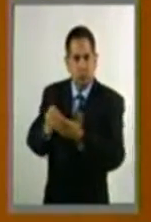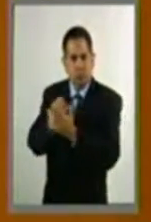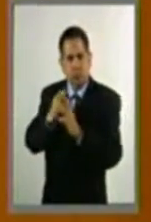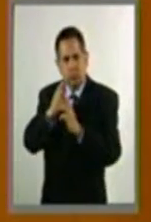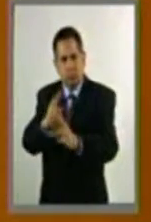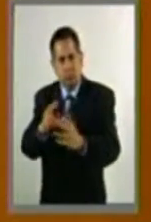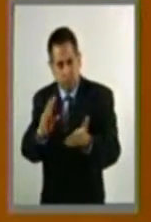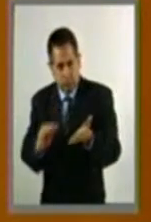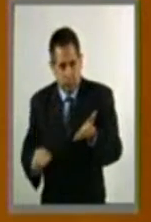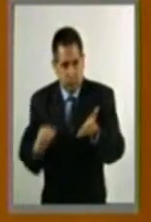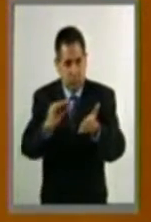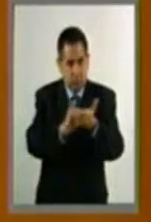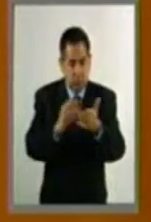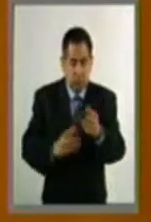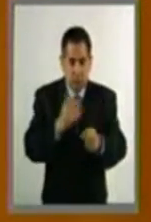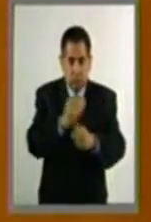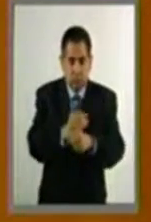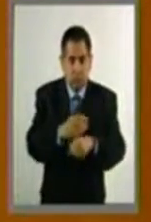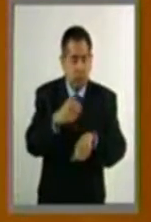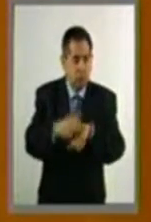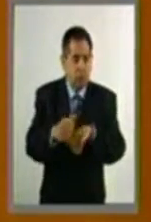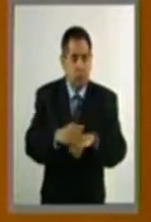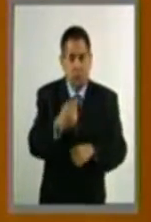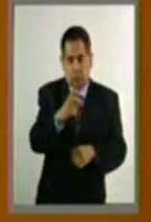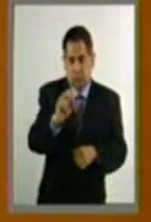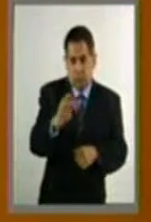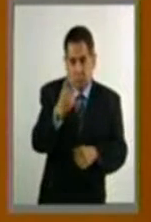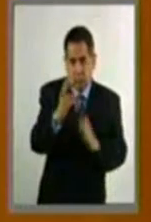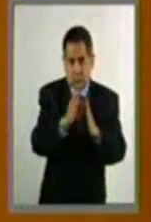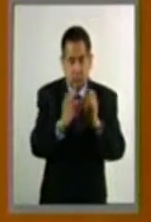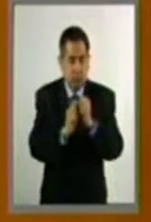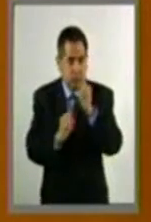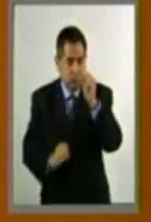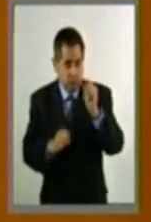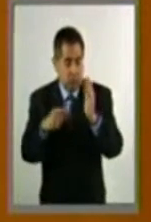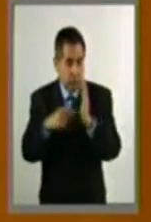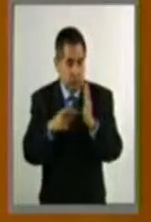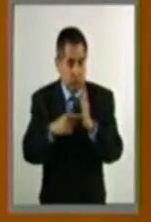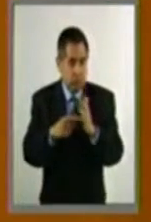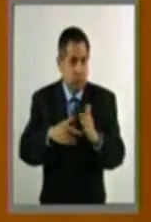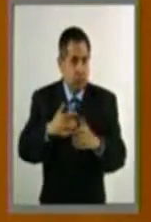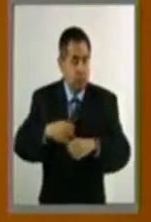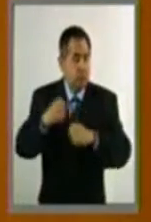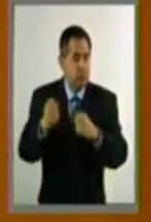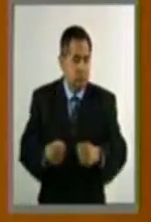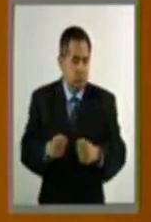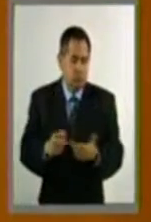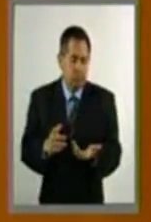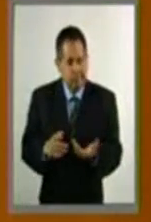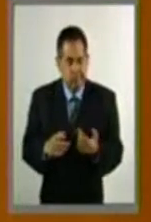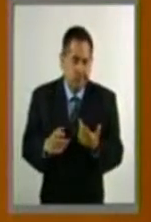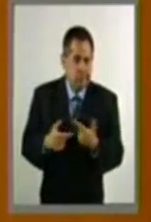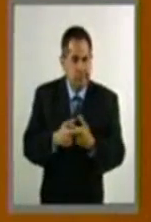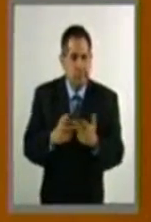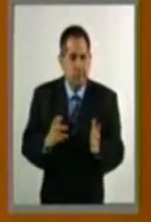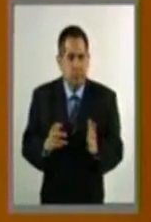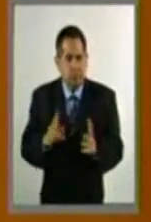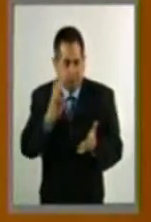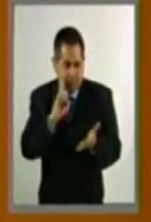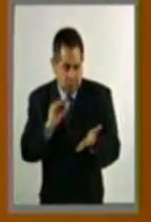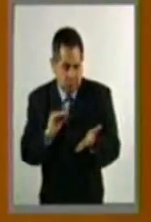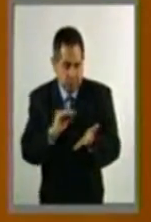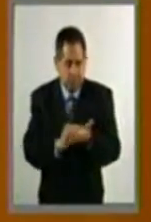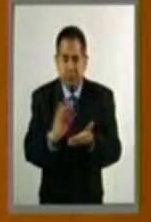estimamos que la adición propuesta al apartado B del 102 constitucional, seguramente en forma involuntaria, puede